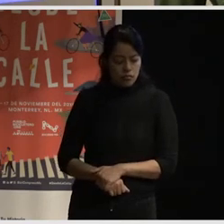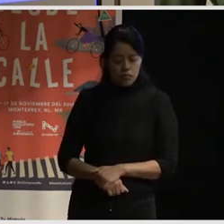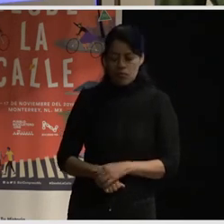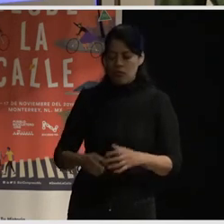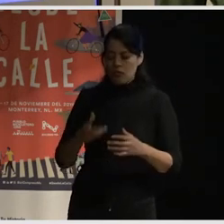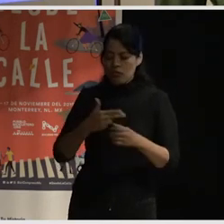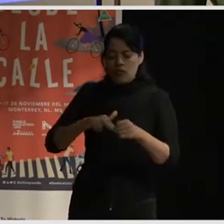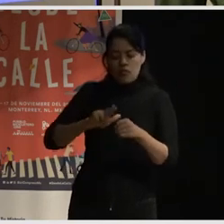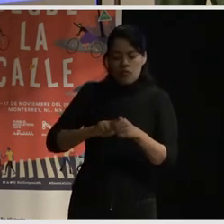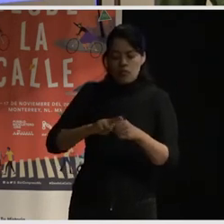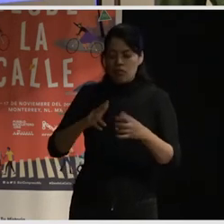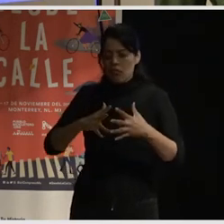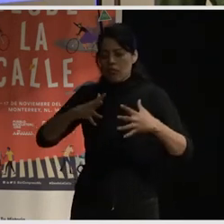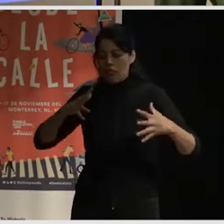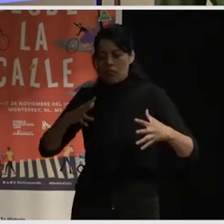normalización